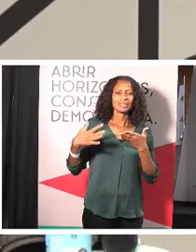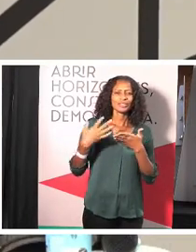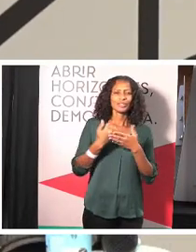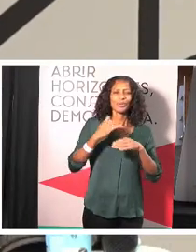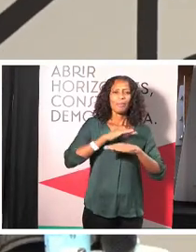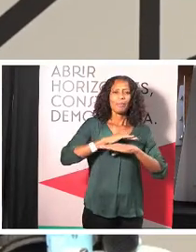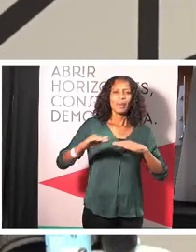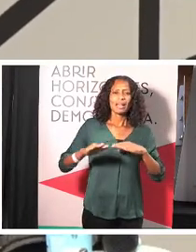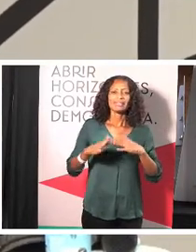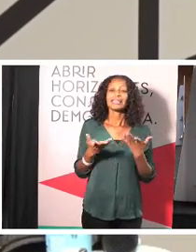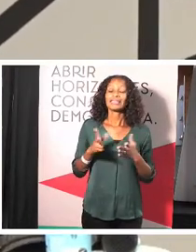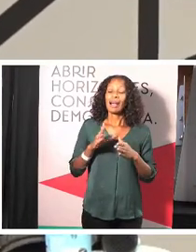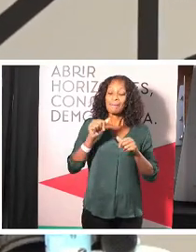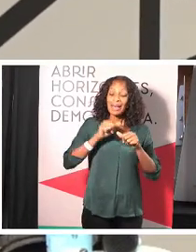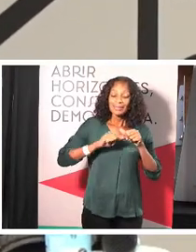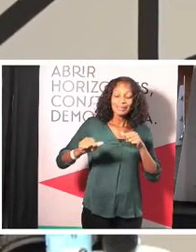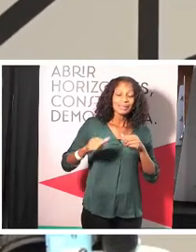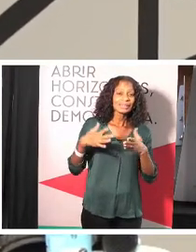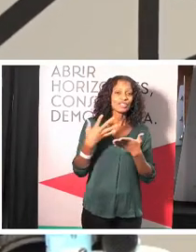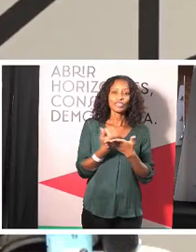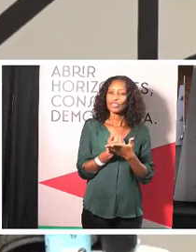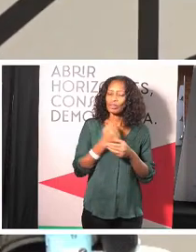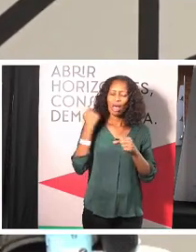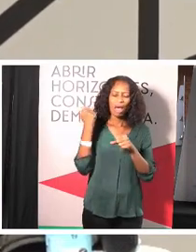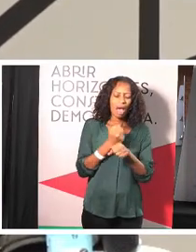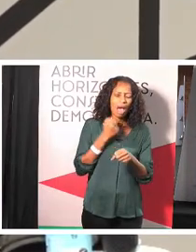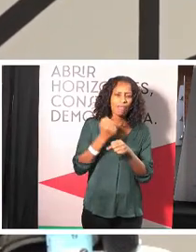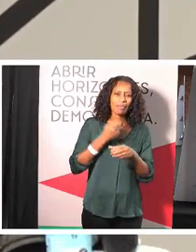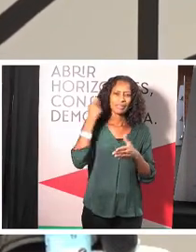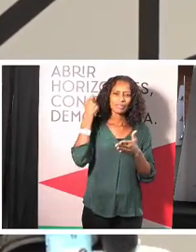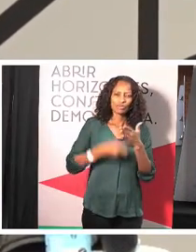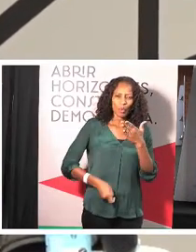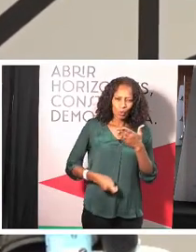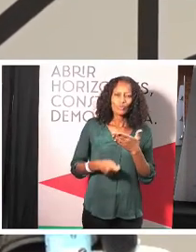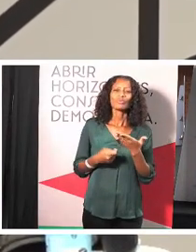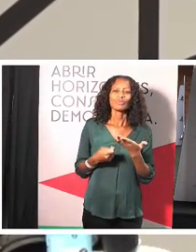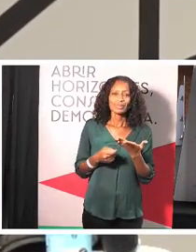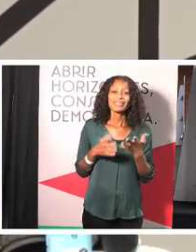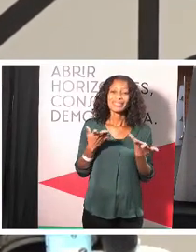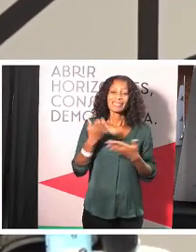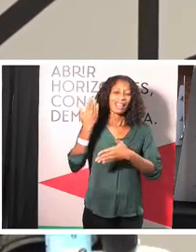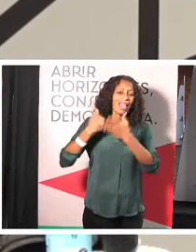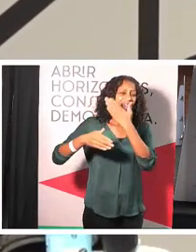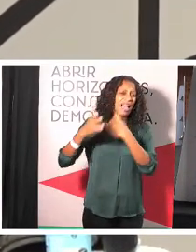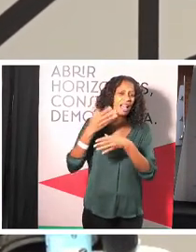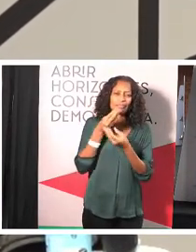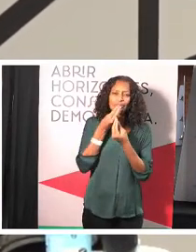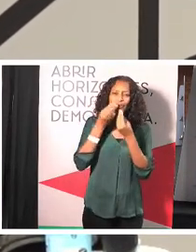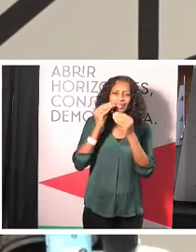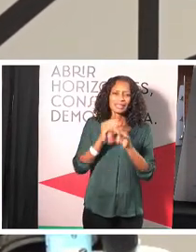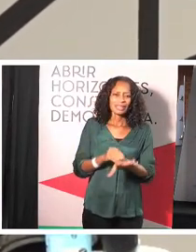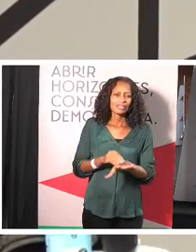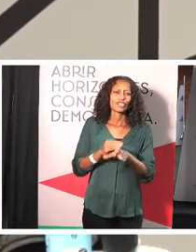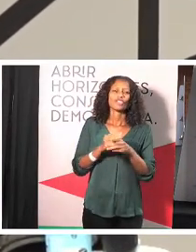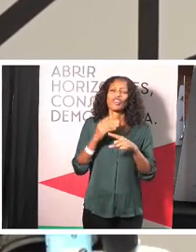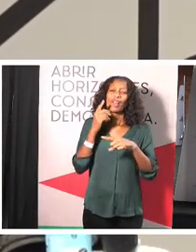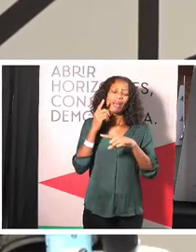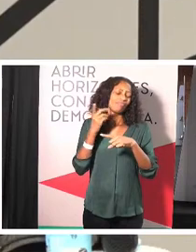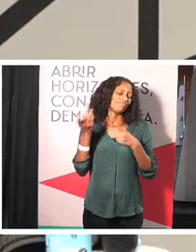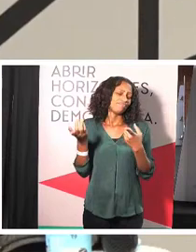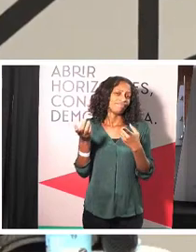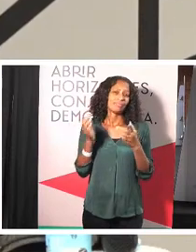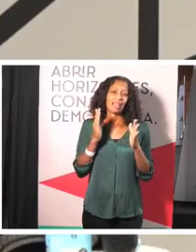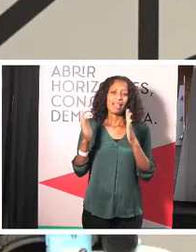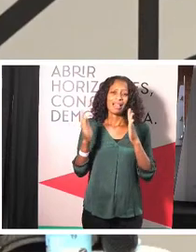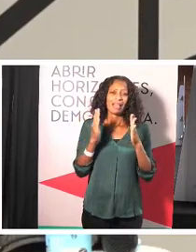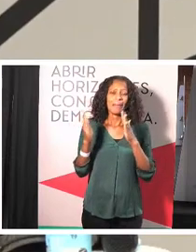sudor de nuestra frente, o para quienes creemos en la ciencia, desde antes de que surgiera el Homo sapiens sapiens, con nuestro sudor teníamos que ganarnos el pan. Con